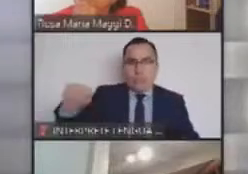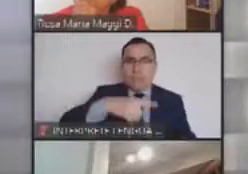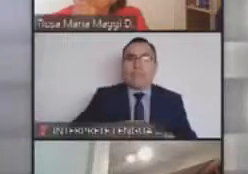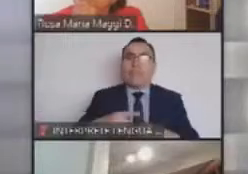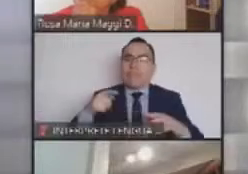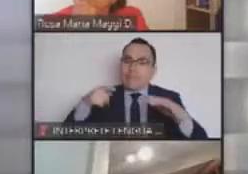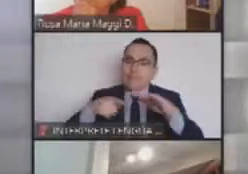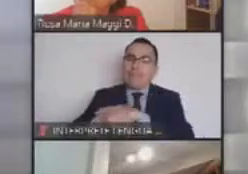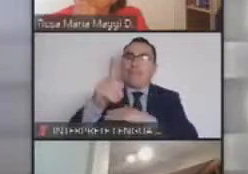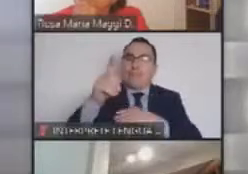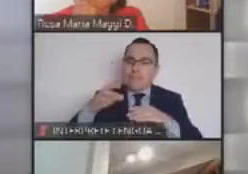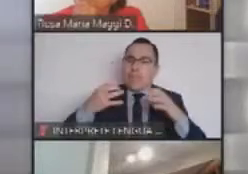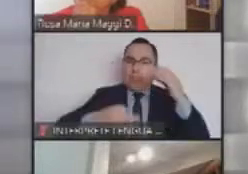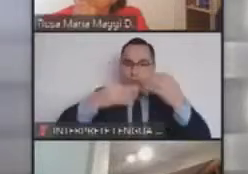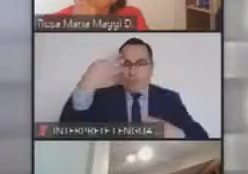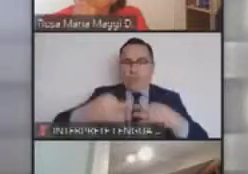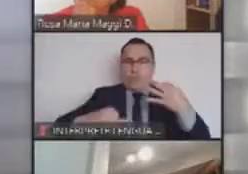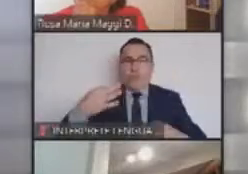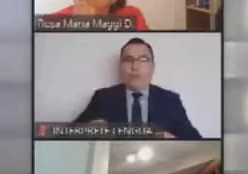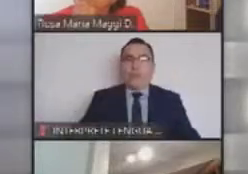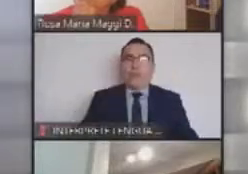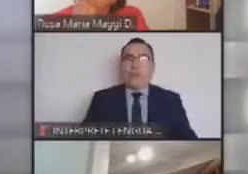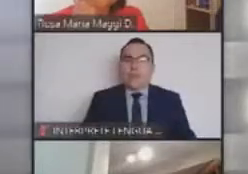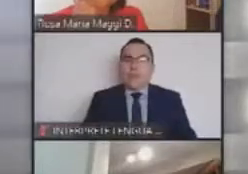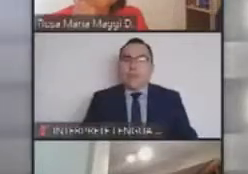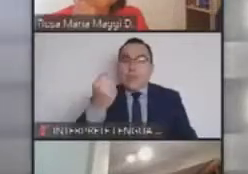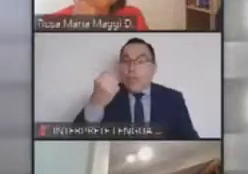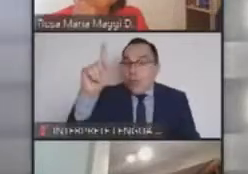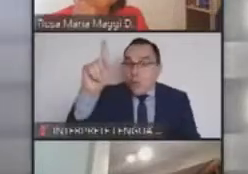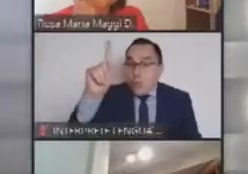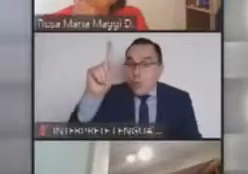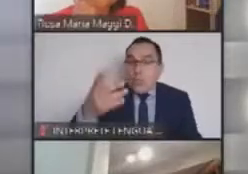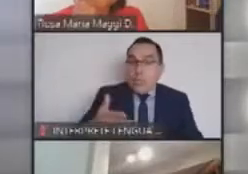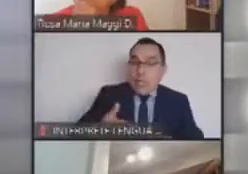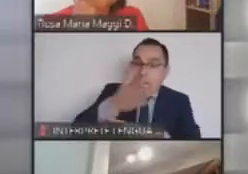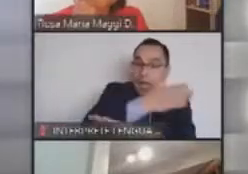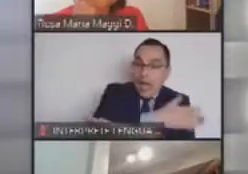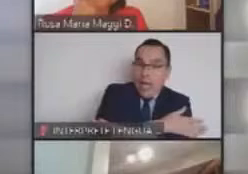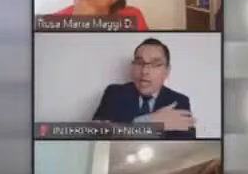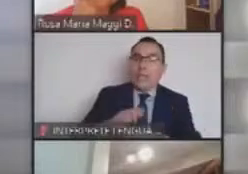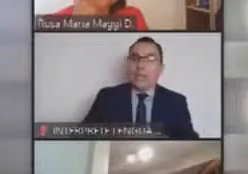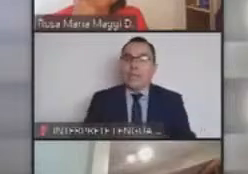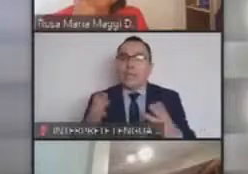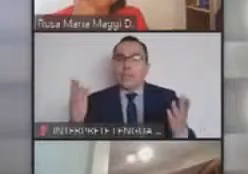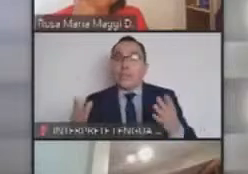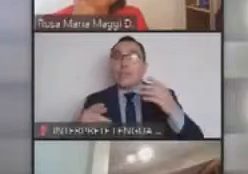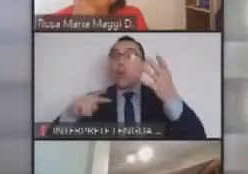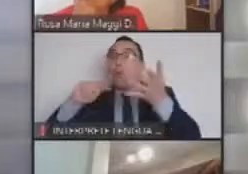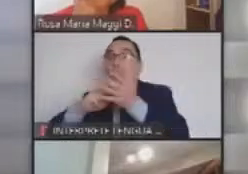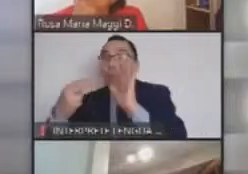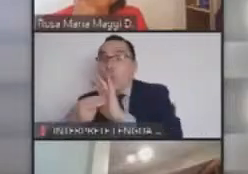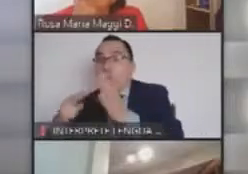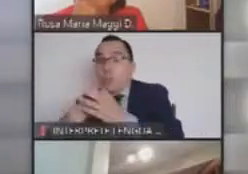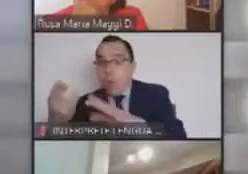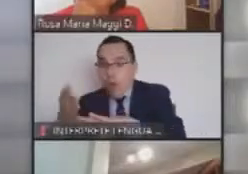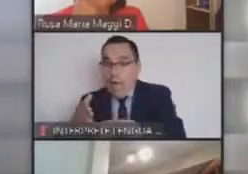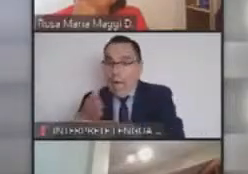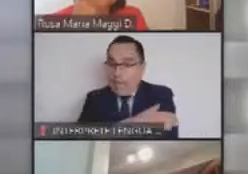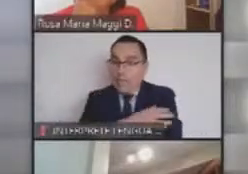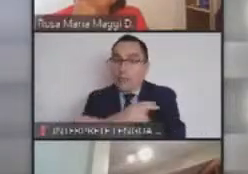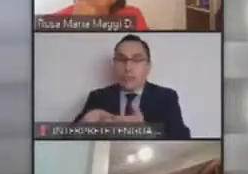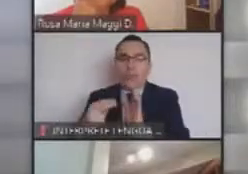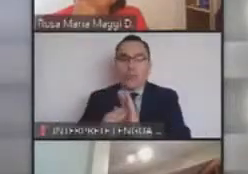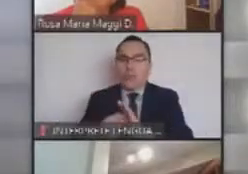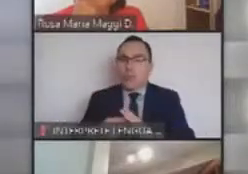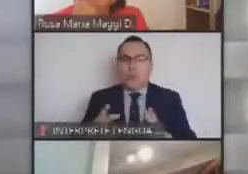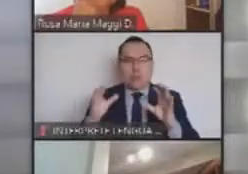de acceder a la justicia, aún antes ya de verse involucradas en un conflicto, o sea, simplemente